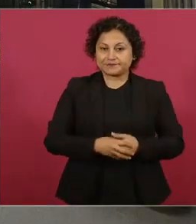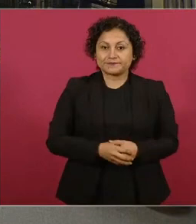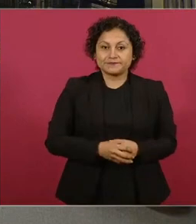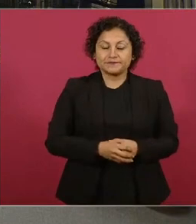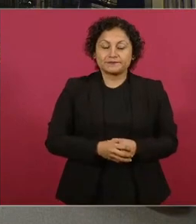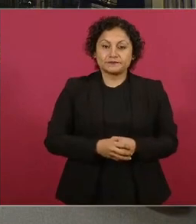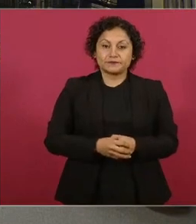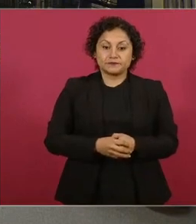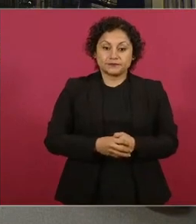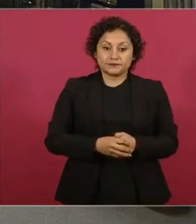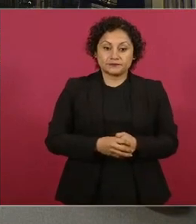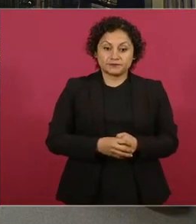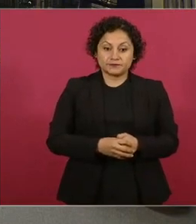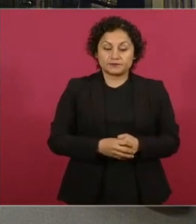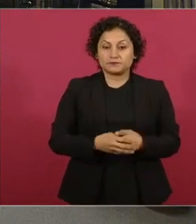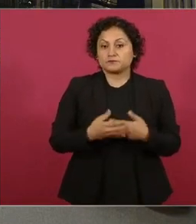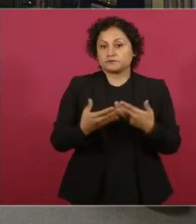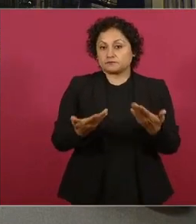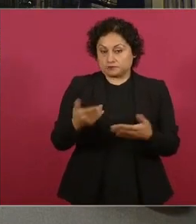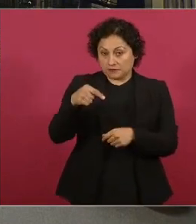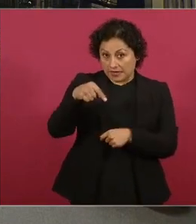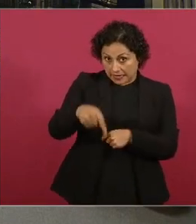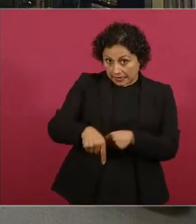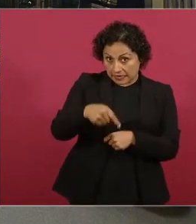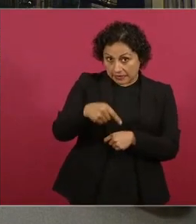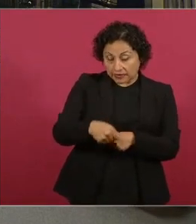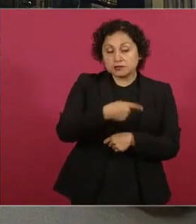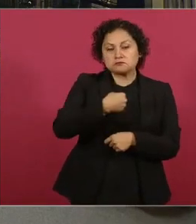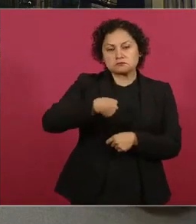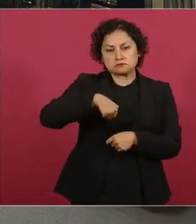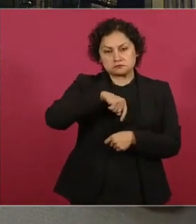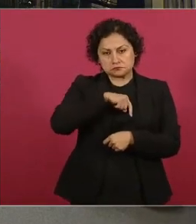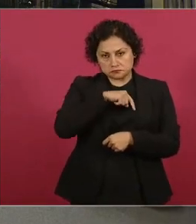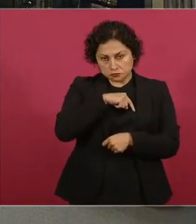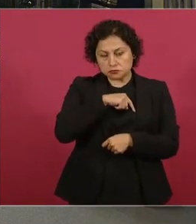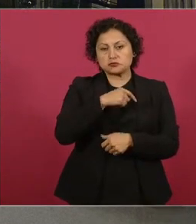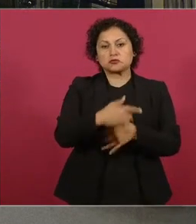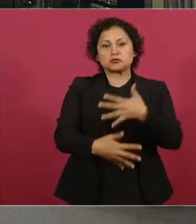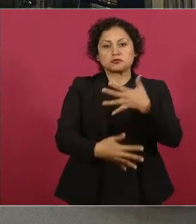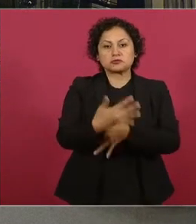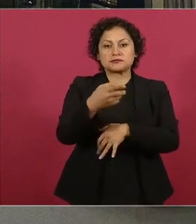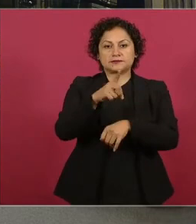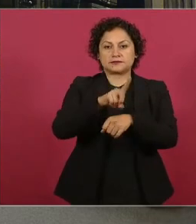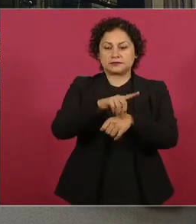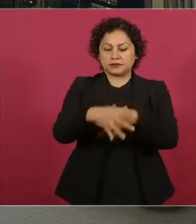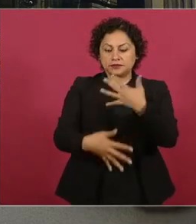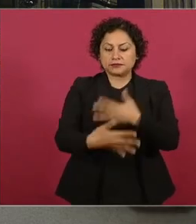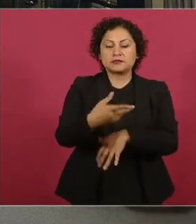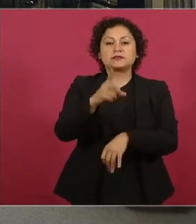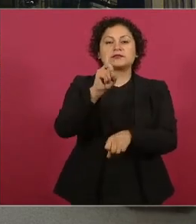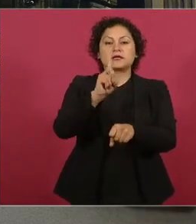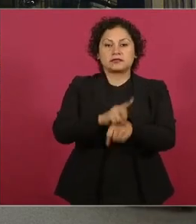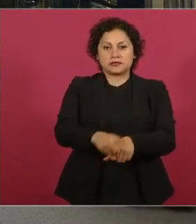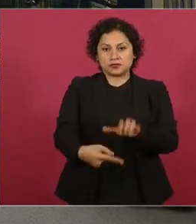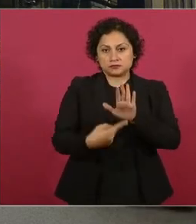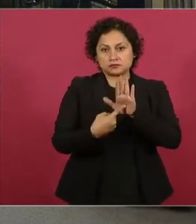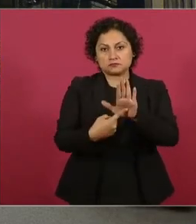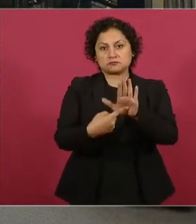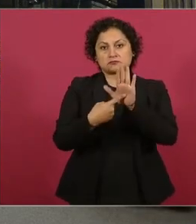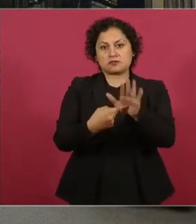Bueno, pues aquí cada 15 días vamos a ir informando sobre el avance